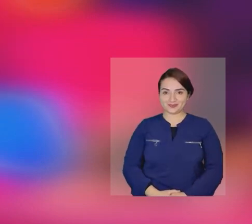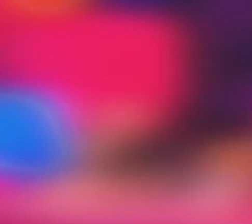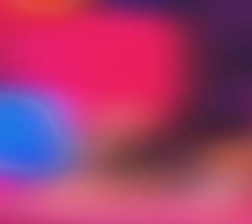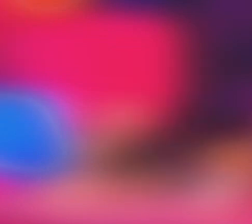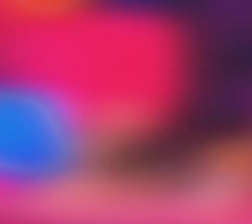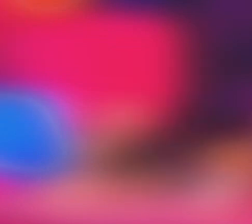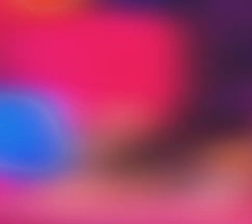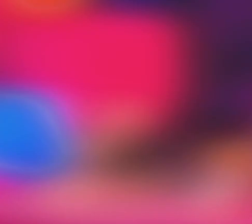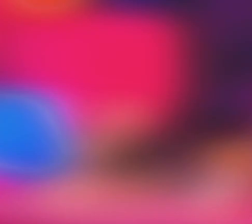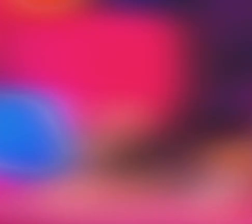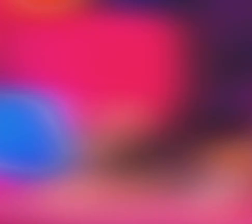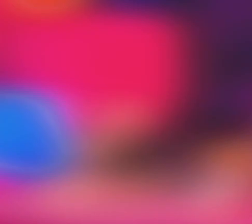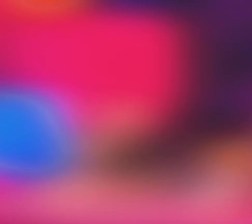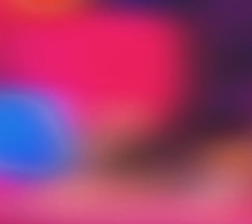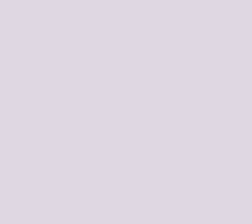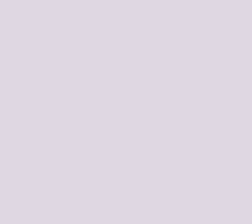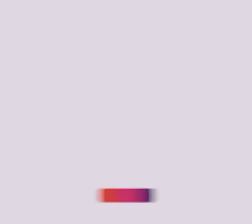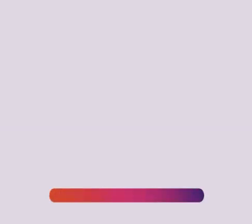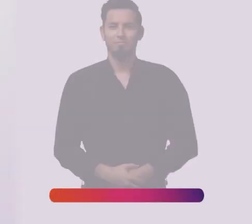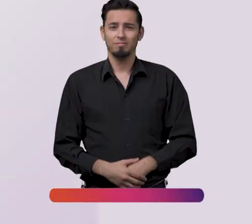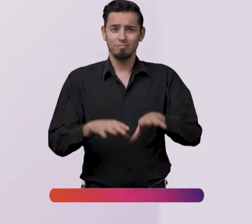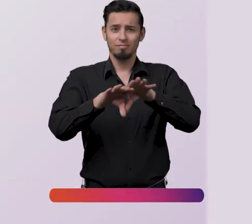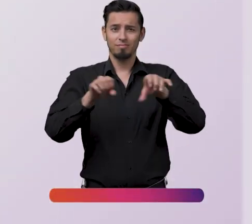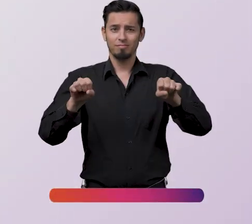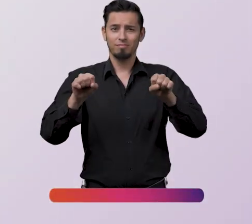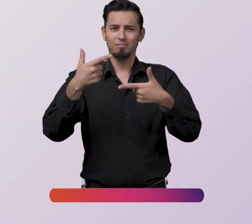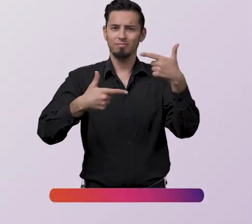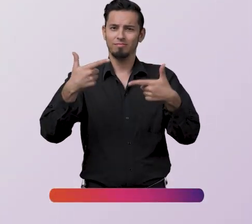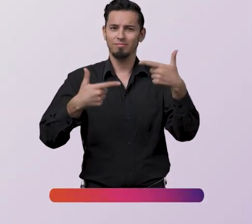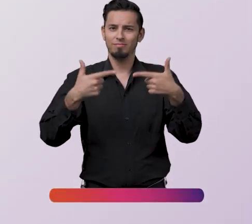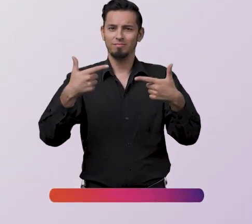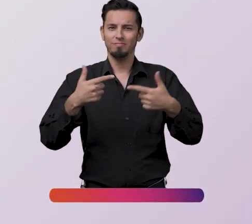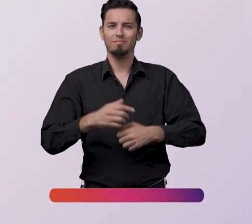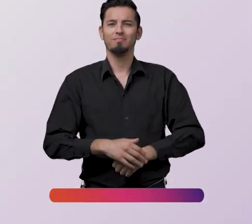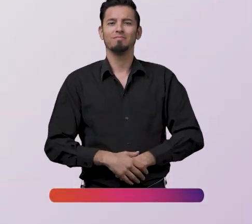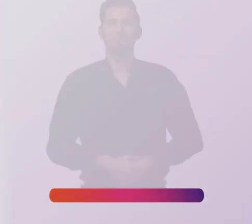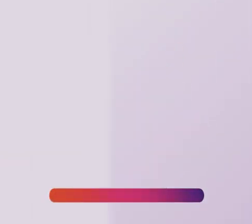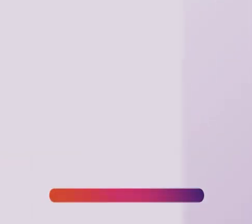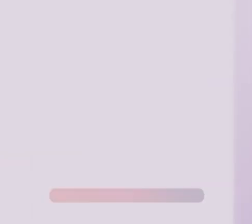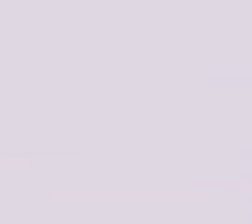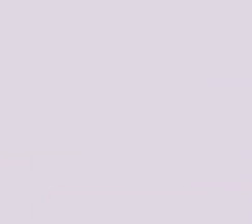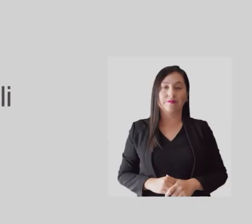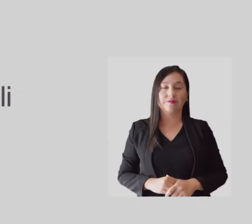7 de mayo pactos políticos